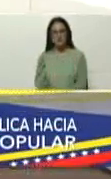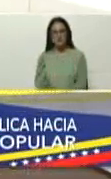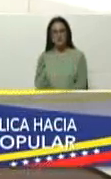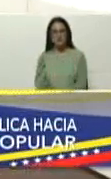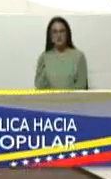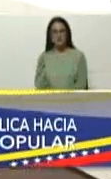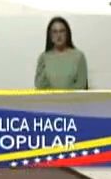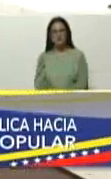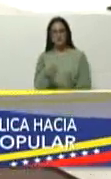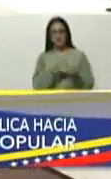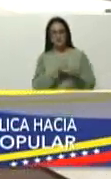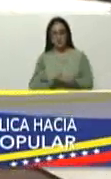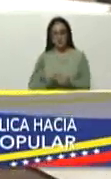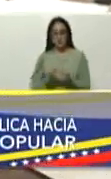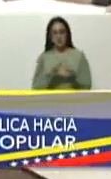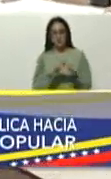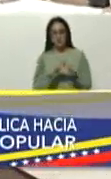recuperado,